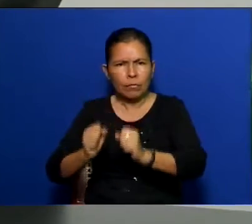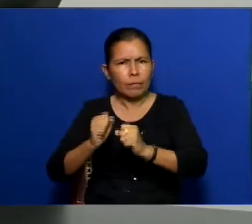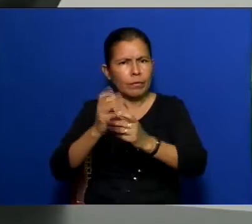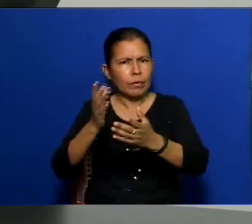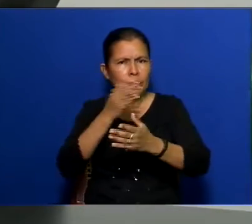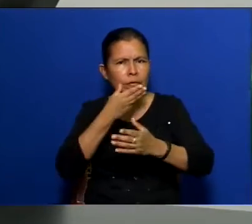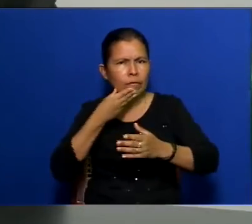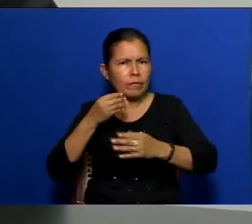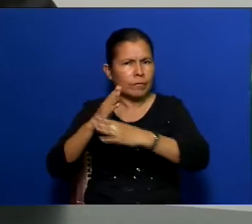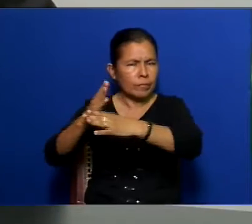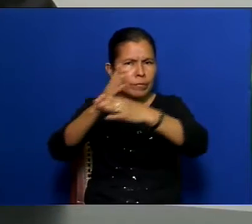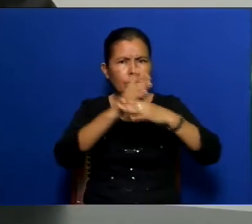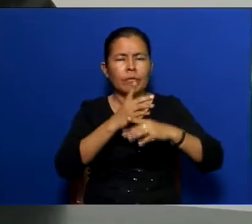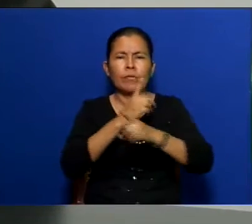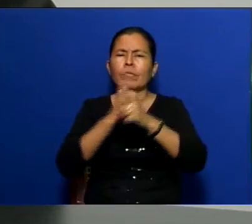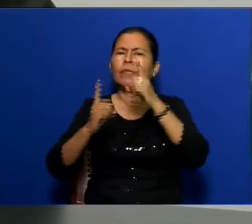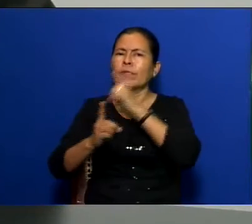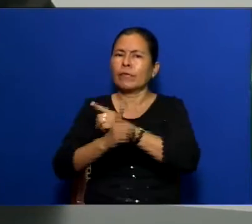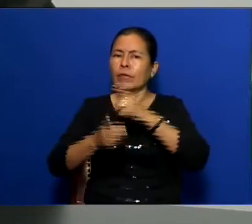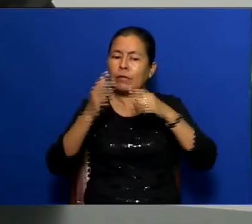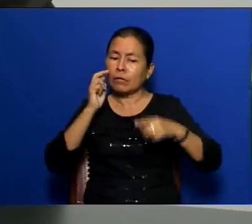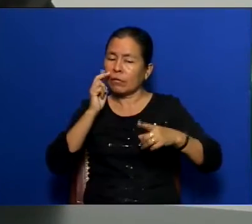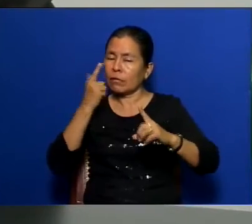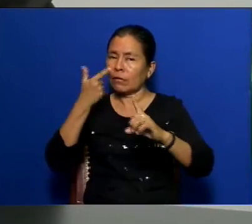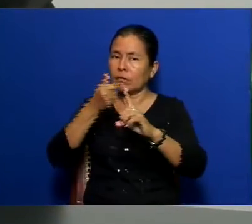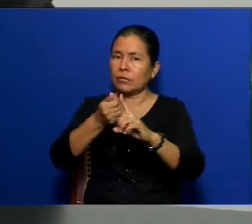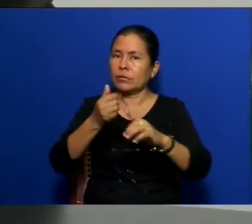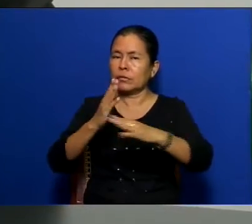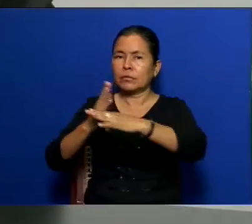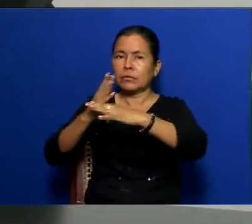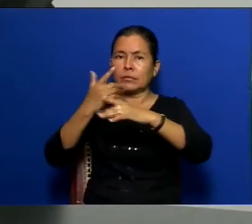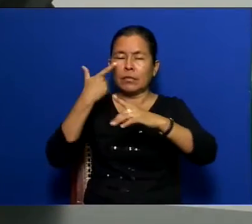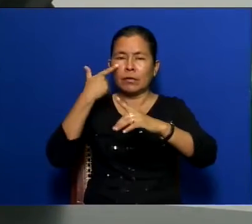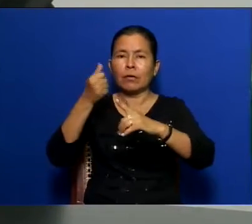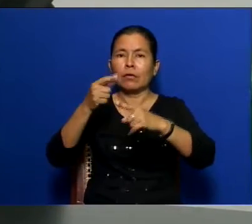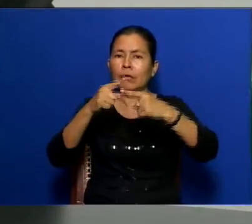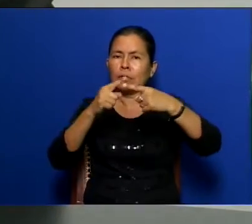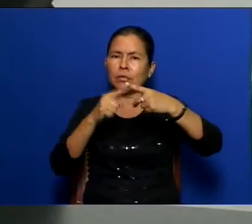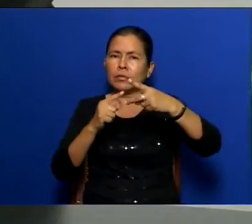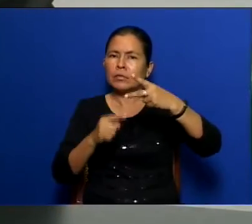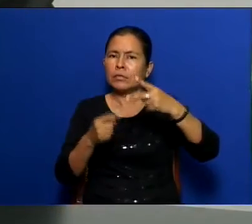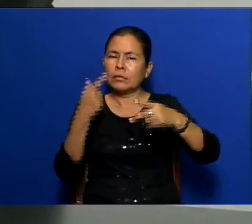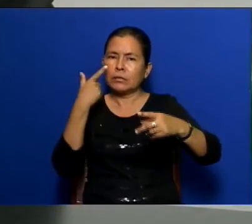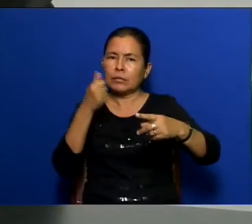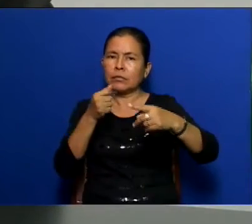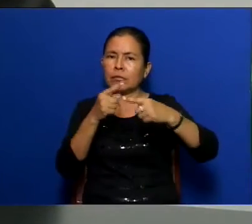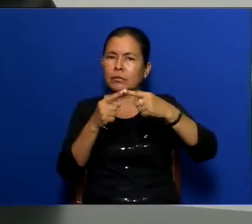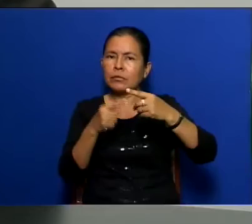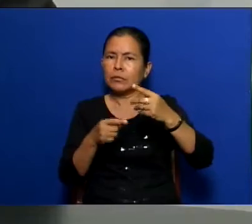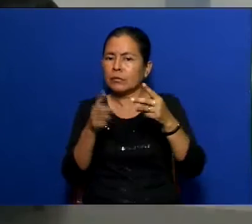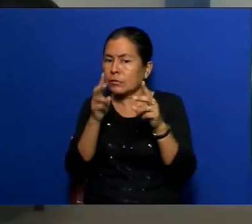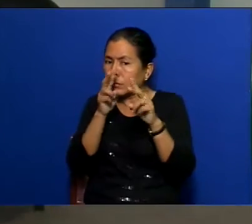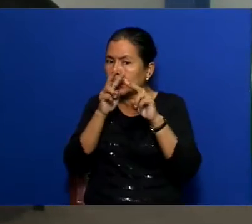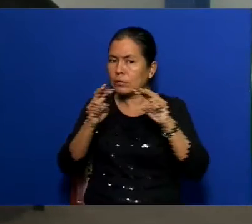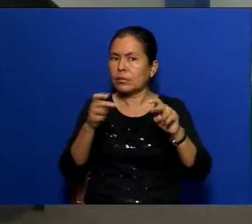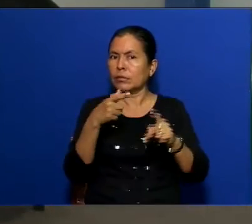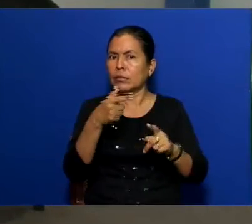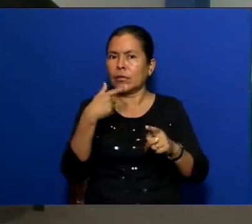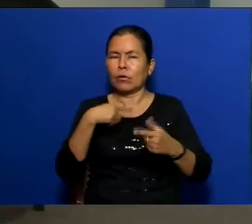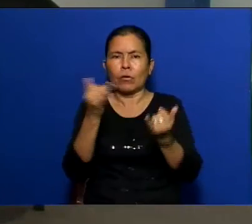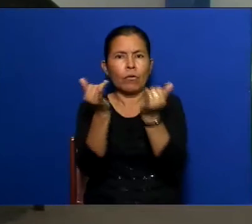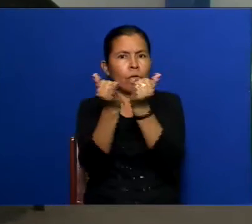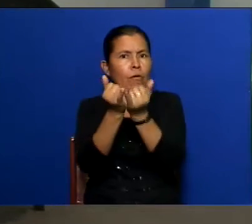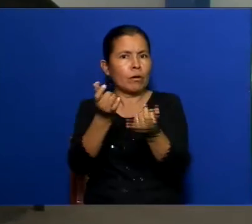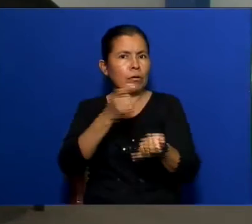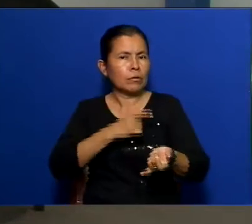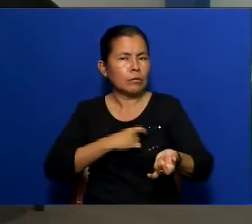nuestros adolescentes, y estar atento a cualquier signo, digamos, que pueda estarse presentando en ellos. Lo mismo en las escuelas,